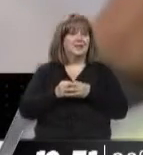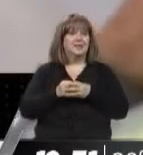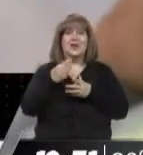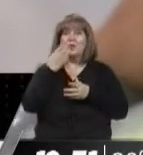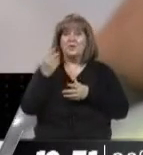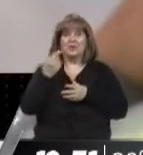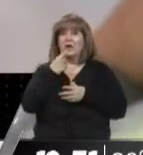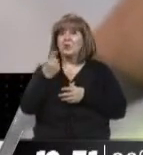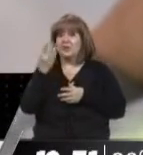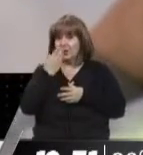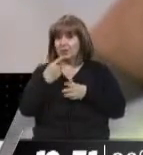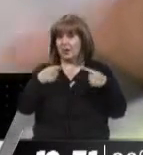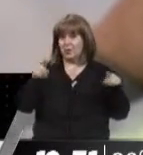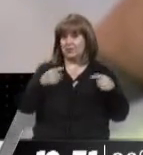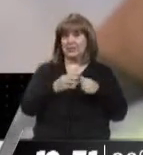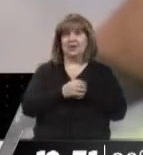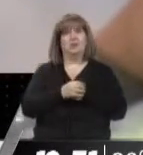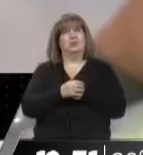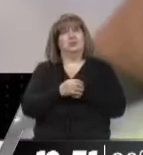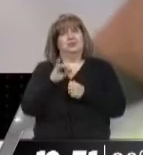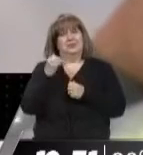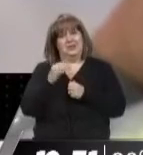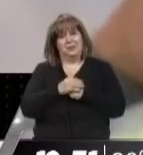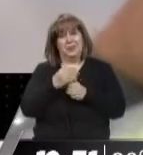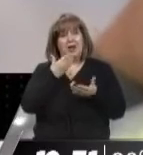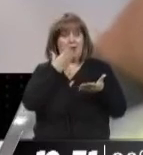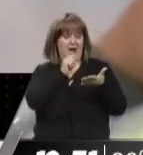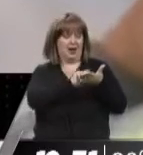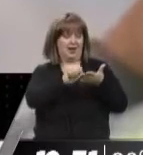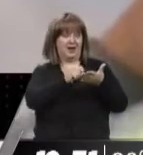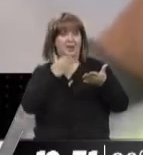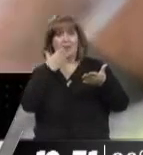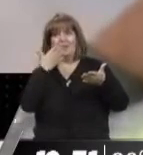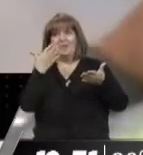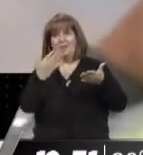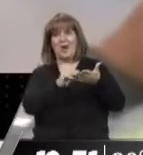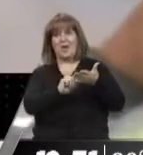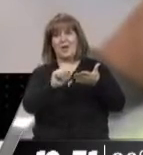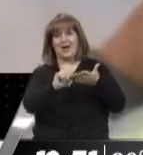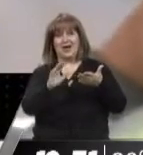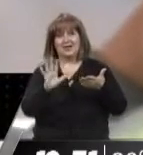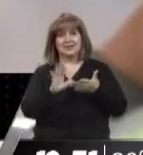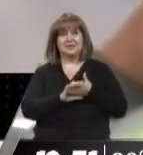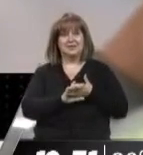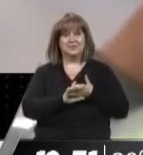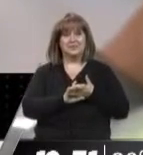Marciano. Pero es un poeta. Es un poeta.